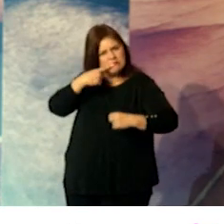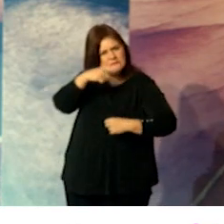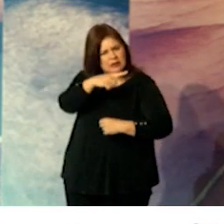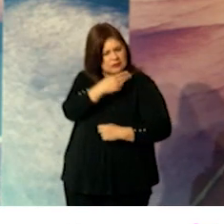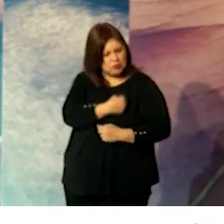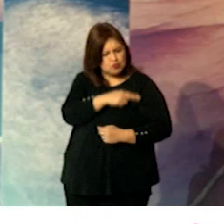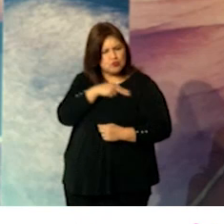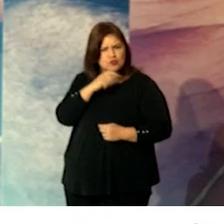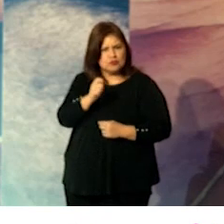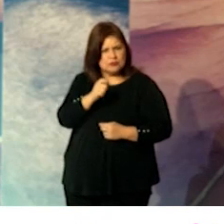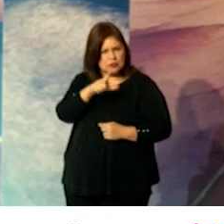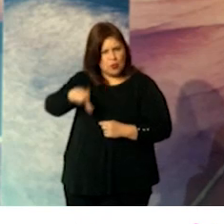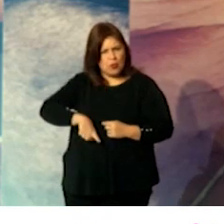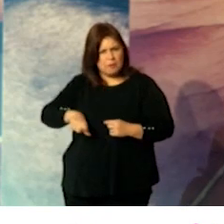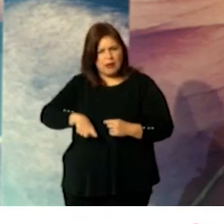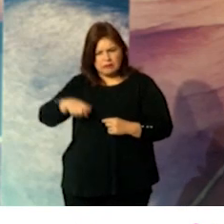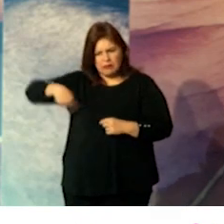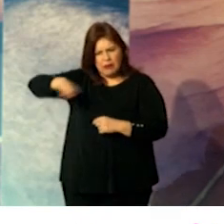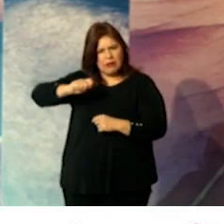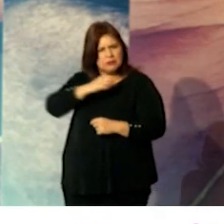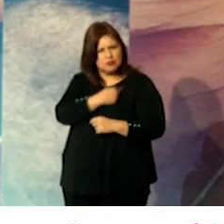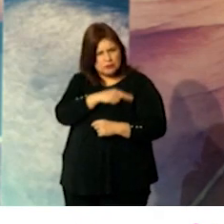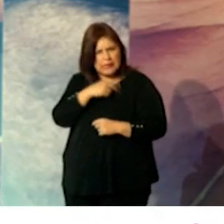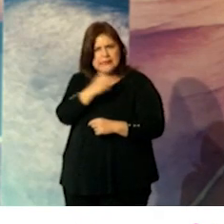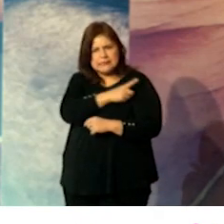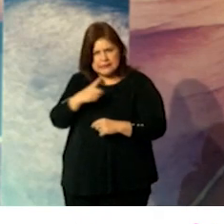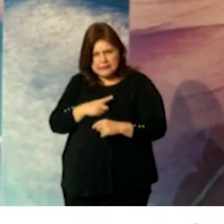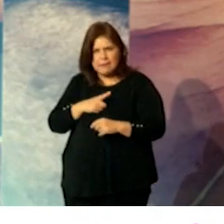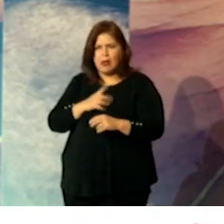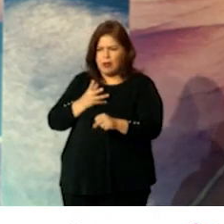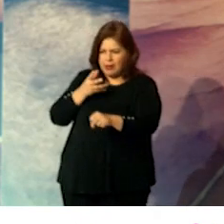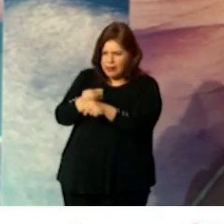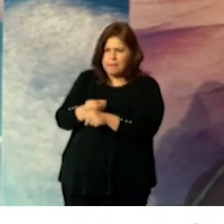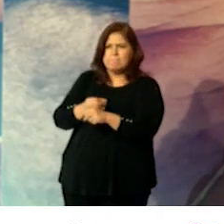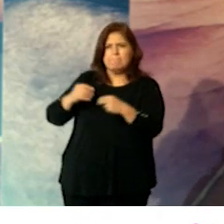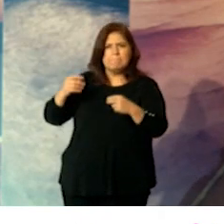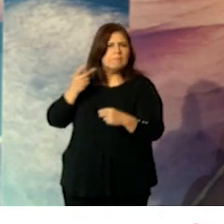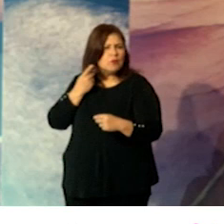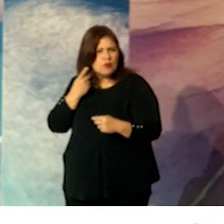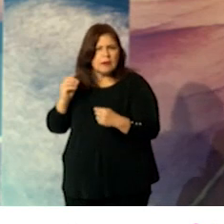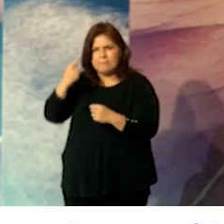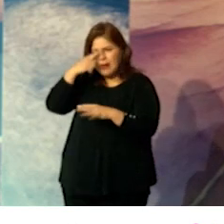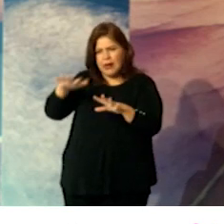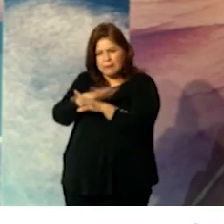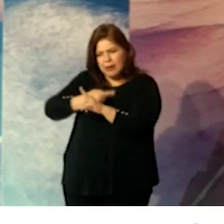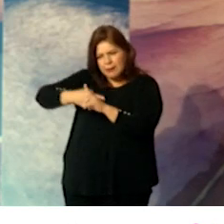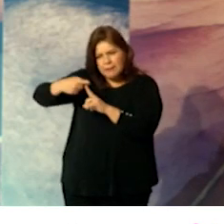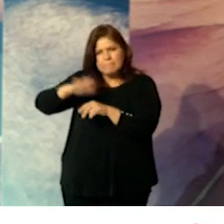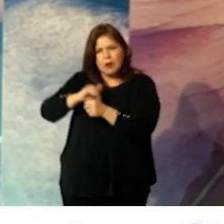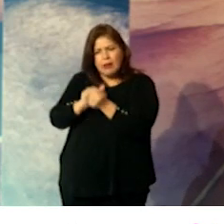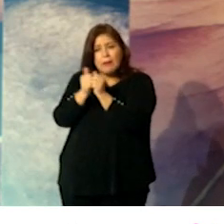suizo para exigir que Suiza tuviera políticas de cambio climático, políticas de adaptación, porque ya